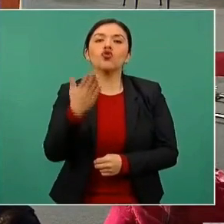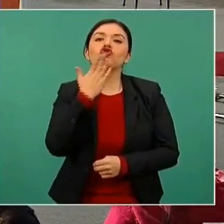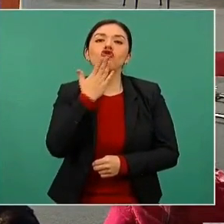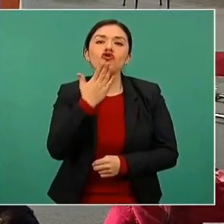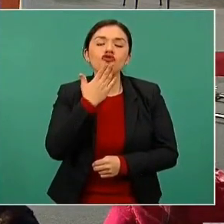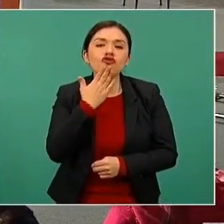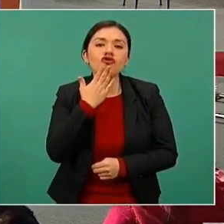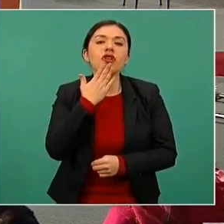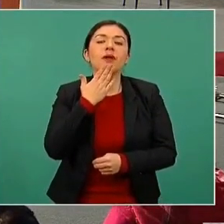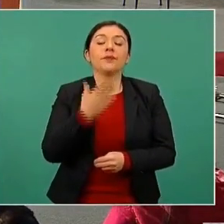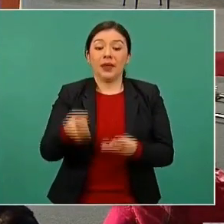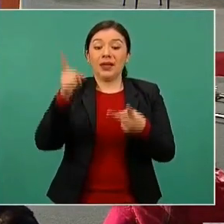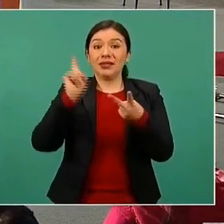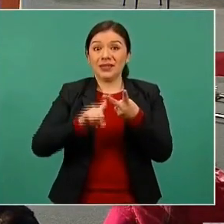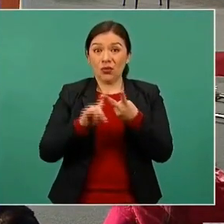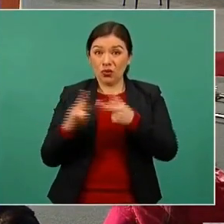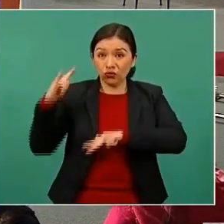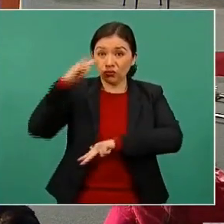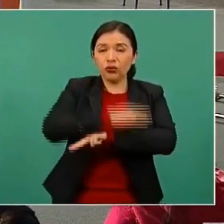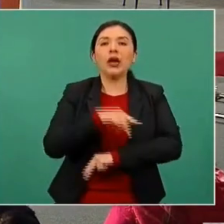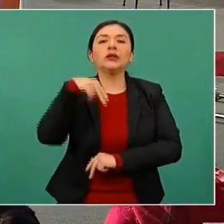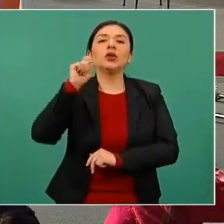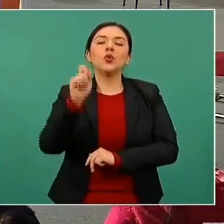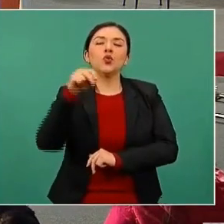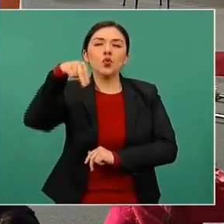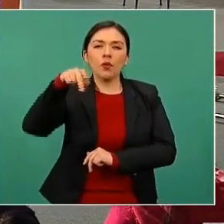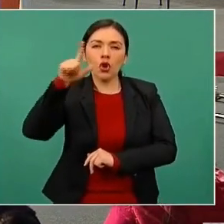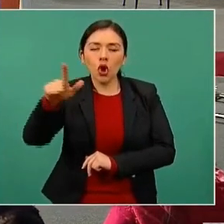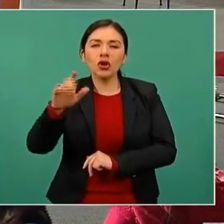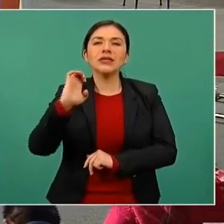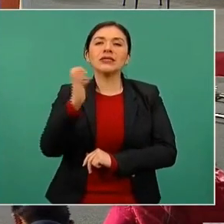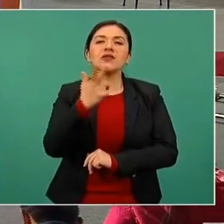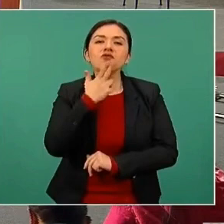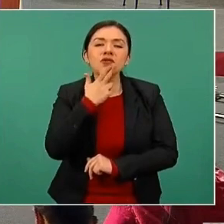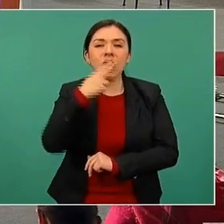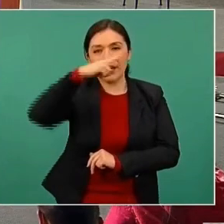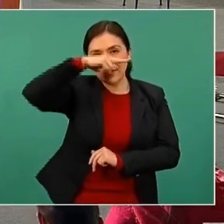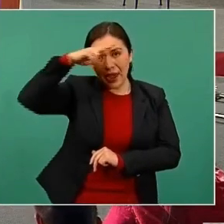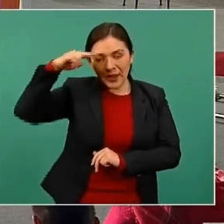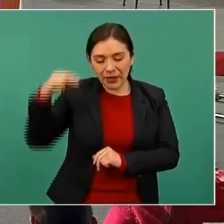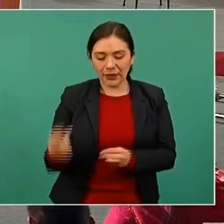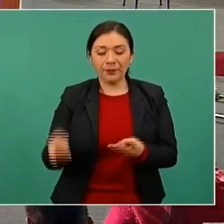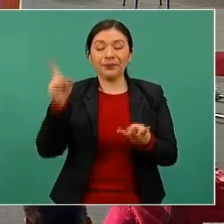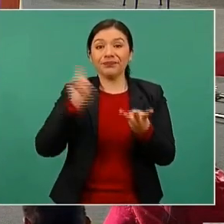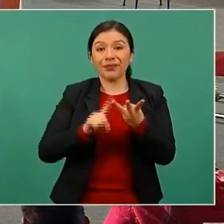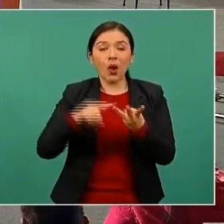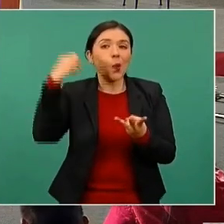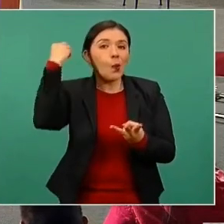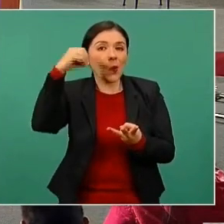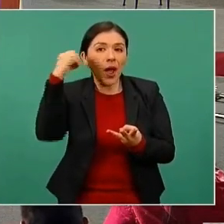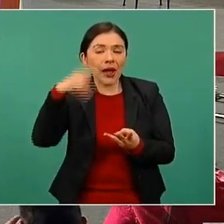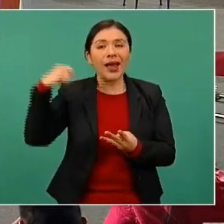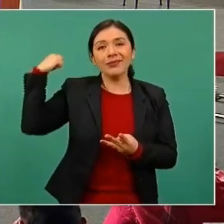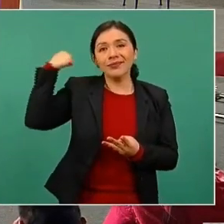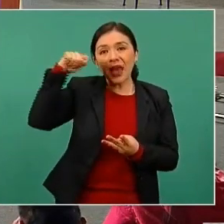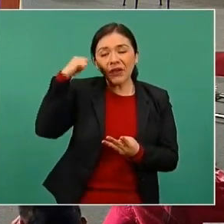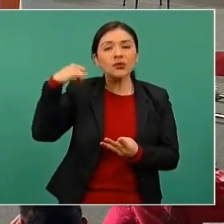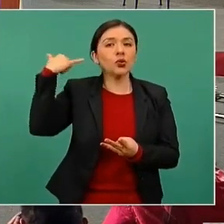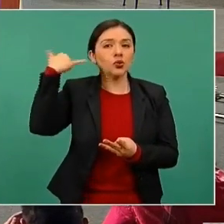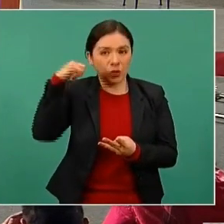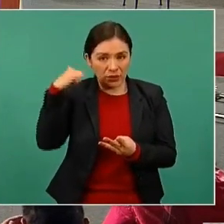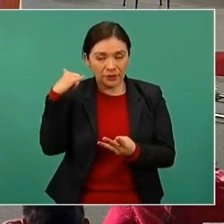lados nuevo león chihuahua y nayarit la ruta 3 oaxaca tabasco y yucatán